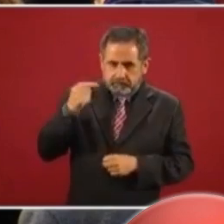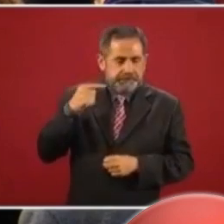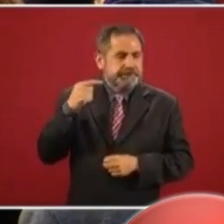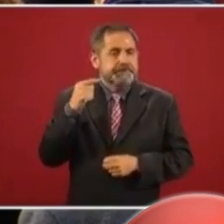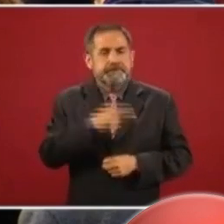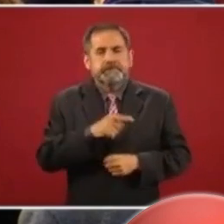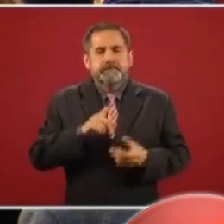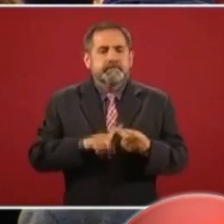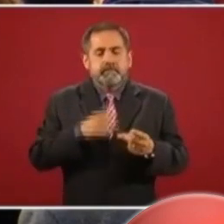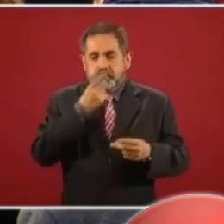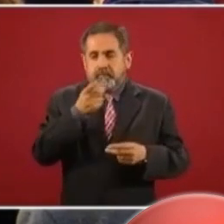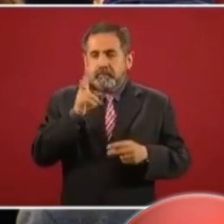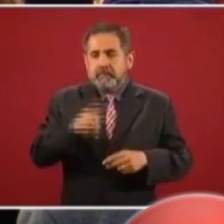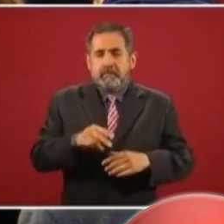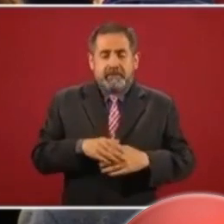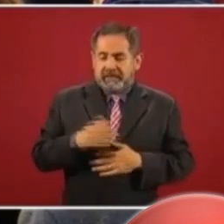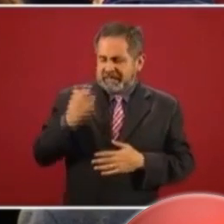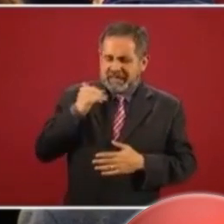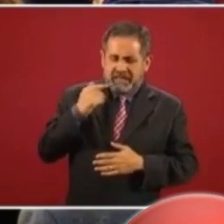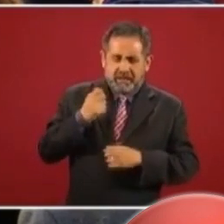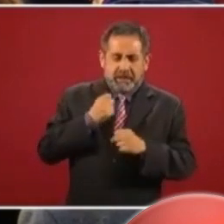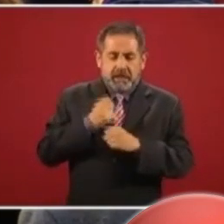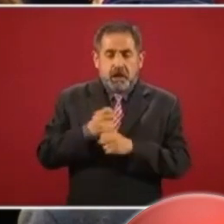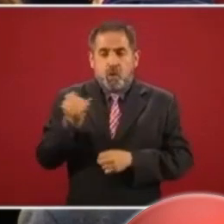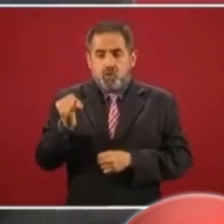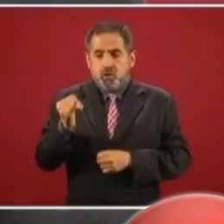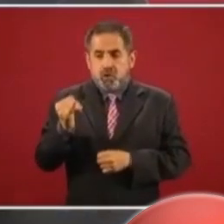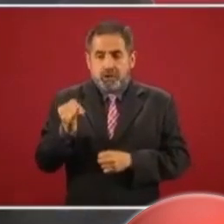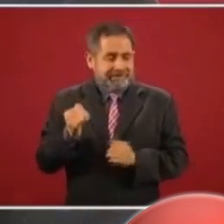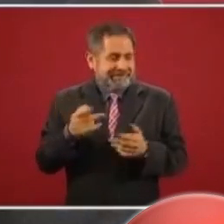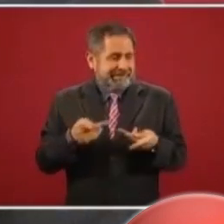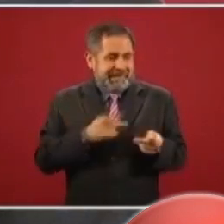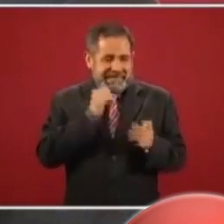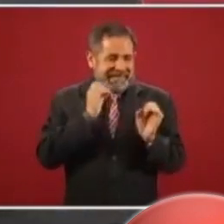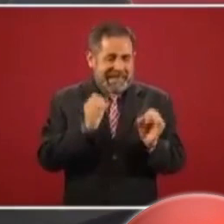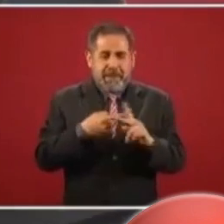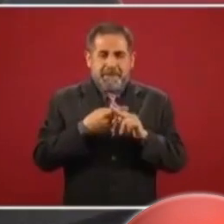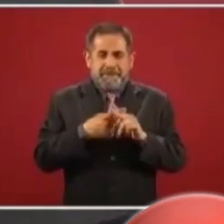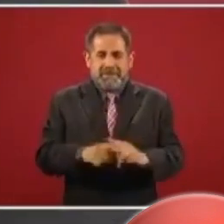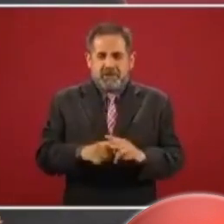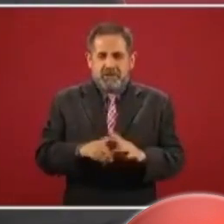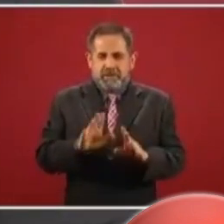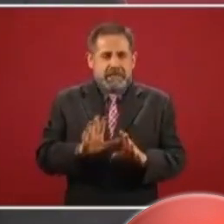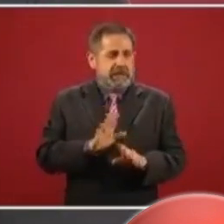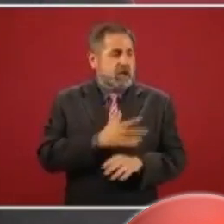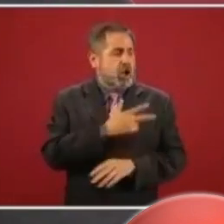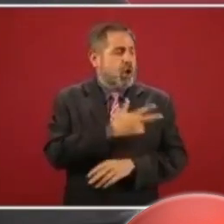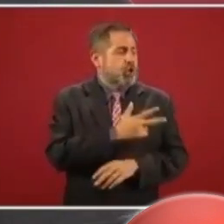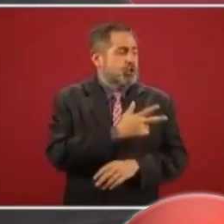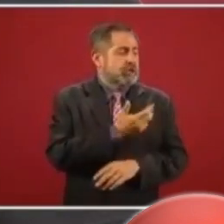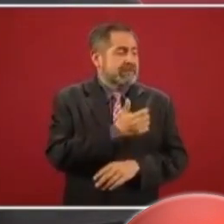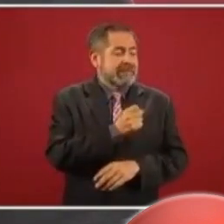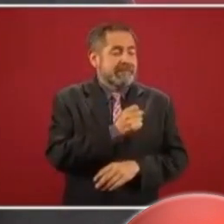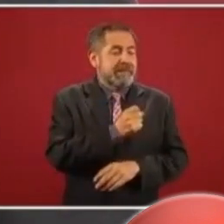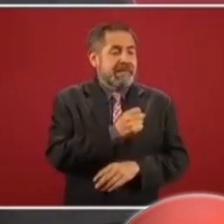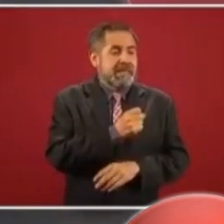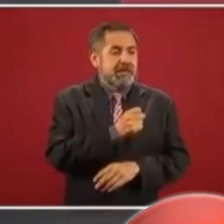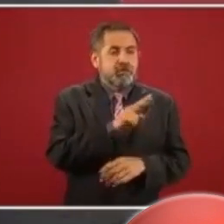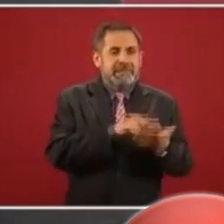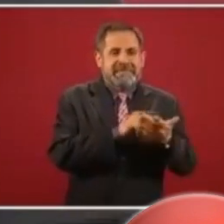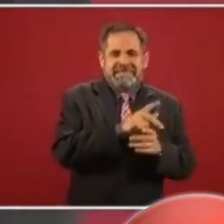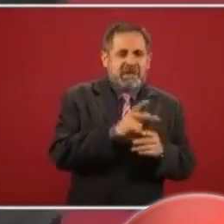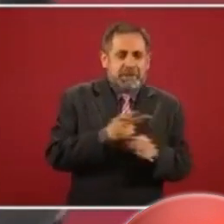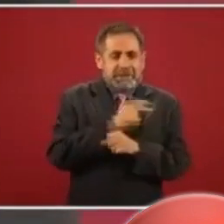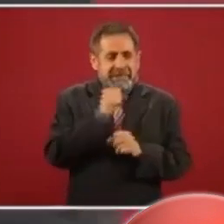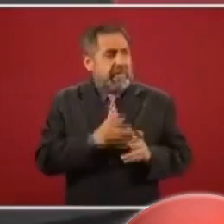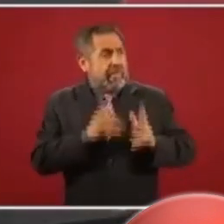debo de decir, el año pasado, por ahí de junio, estábamos en cero, como si hubiera sido el 8 de septiembre del 2017, no había pasado nada, no